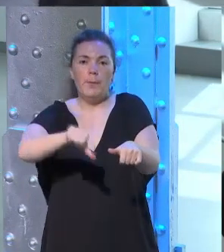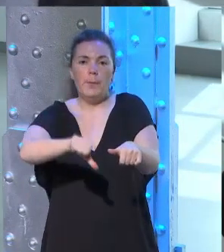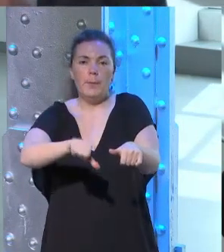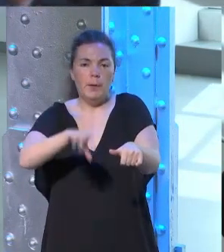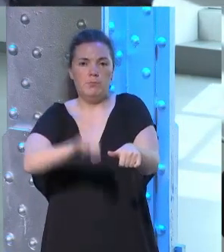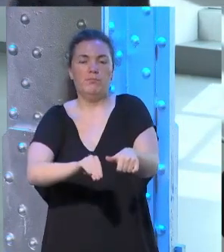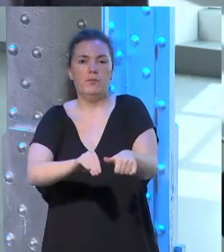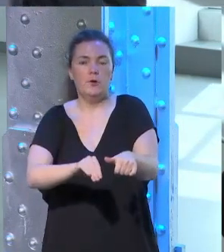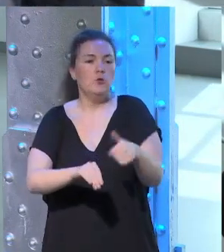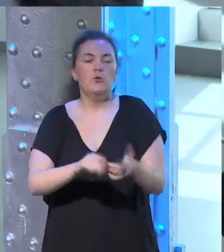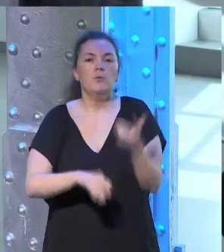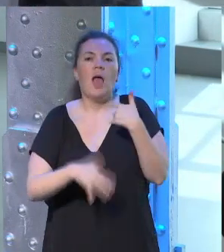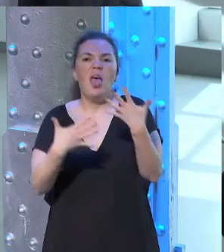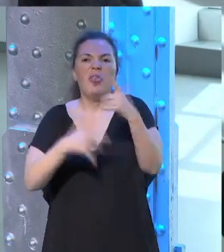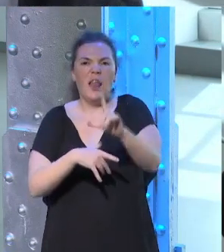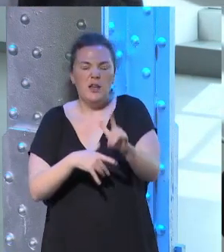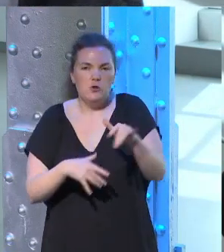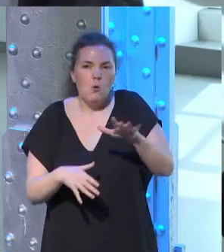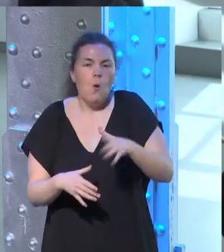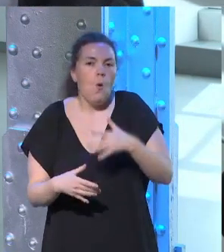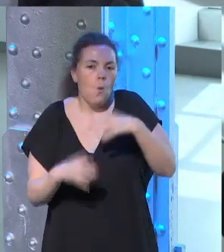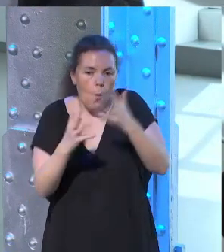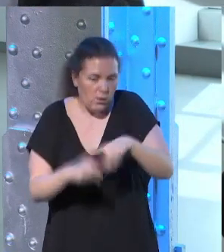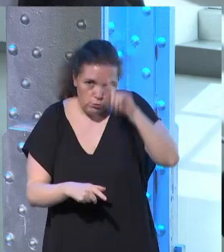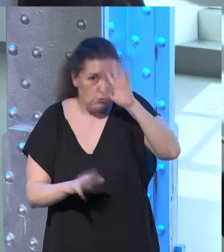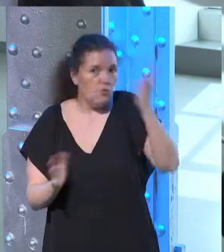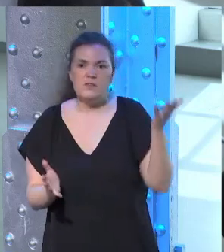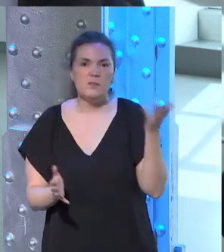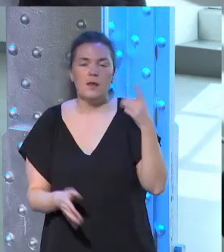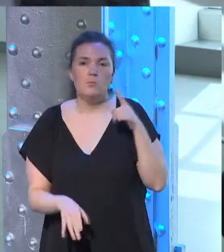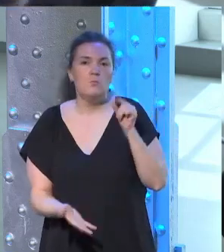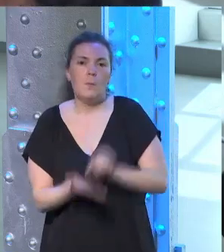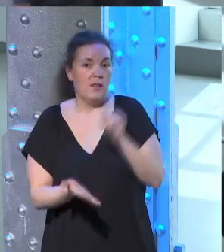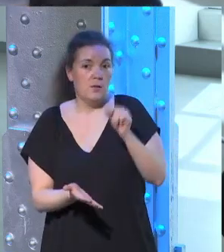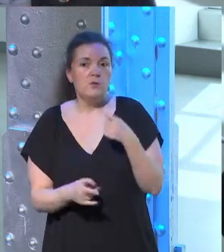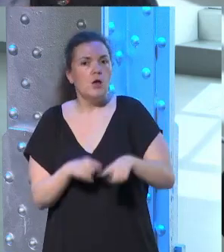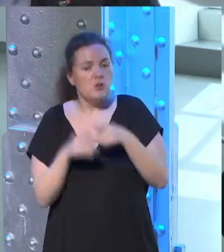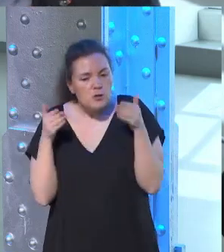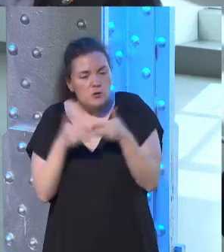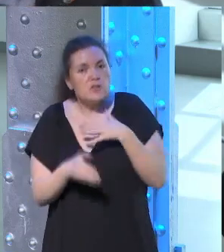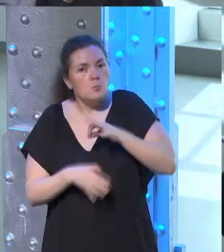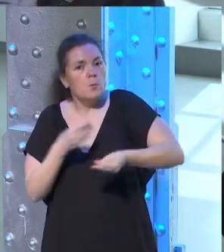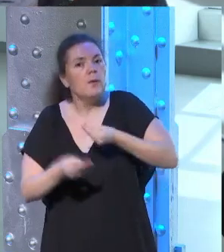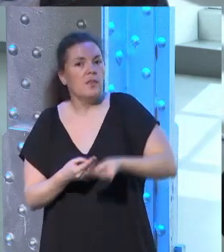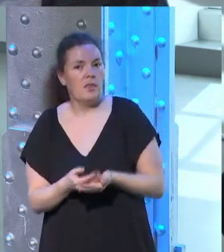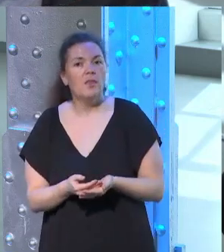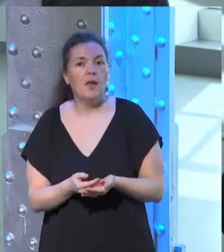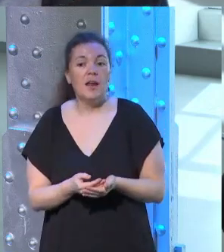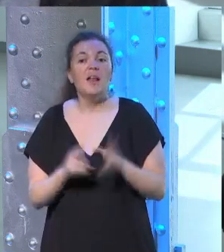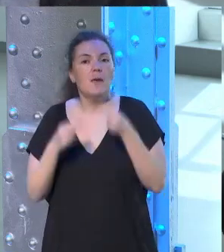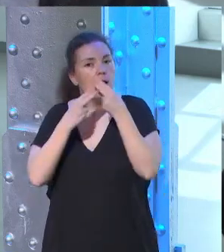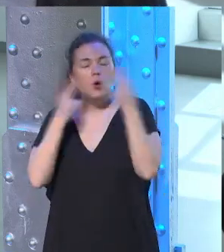de largarte 10 litros o no sé cuánto salió allí en un rato? Esas son cosas concretas que se pueden hacer y desde luego en lo público